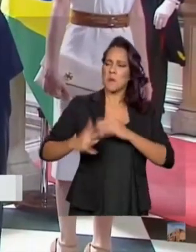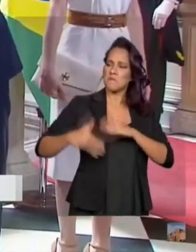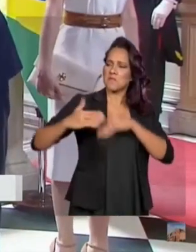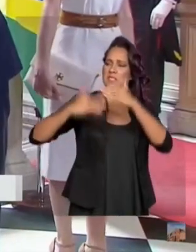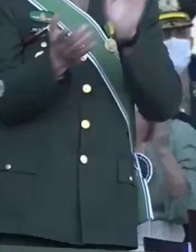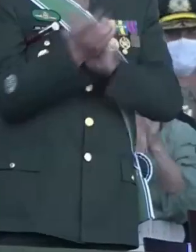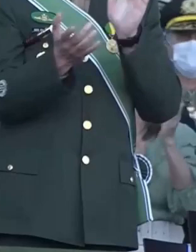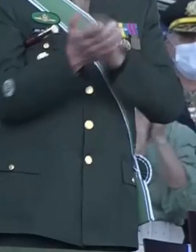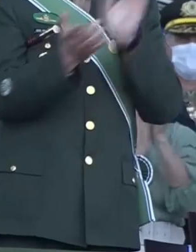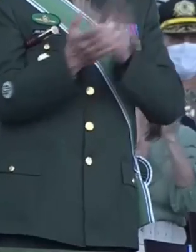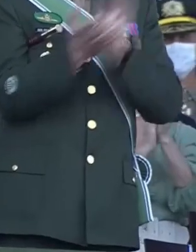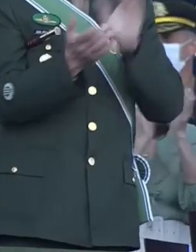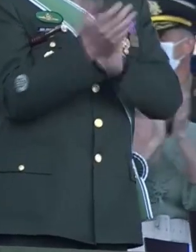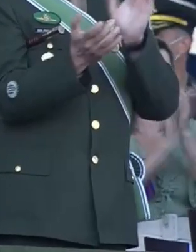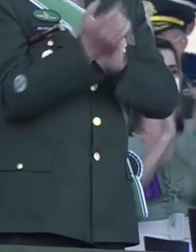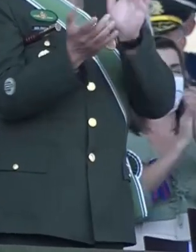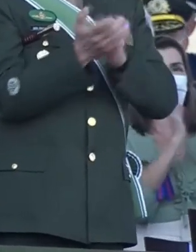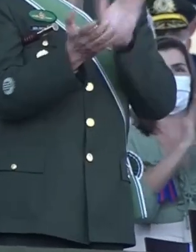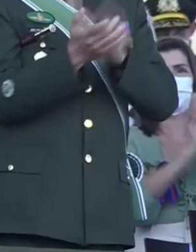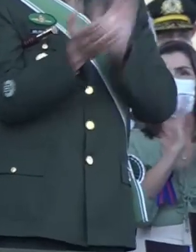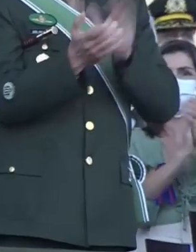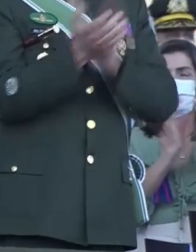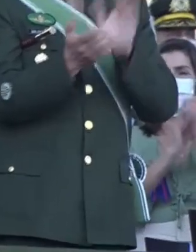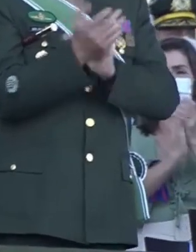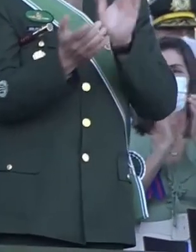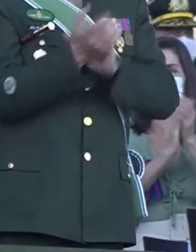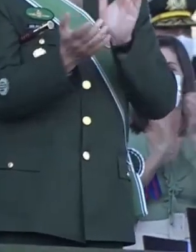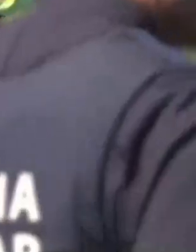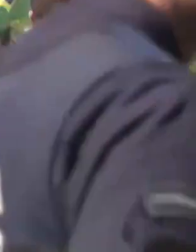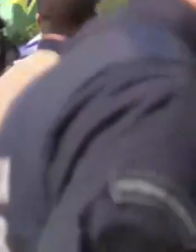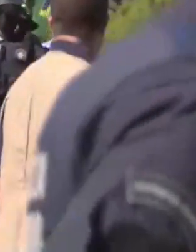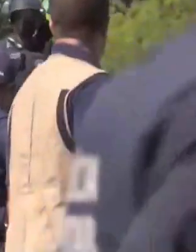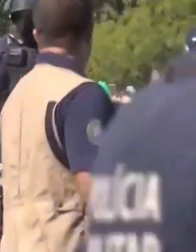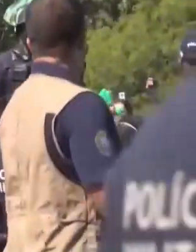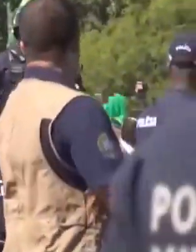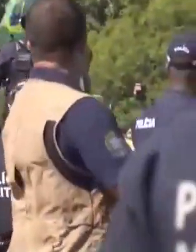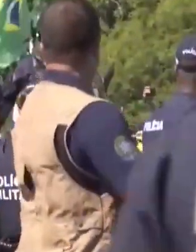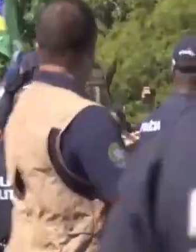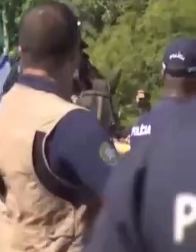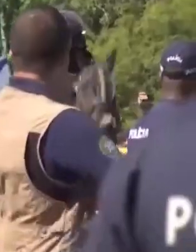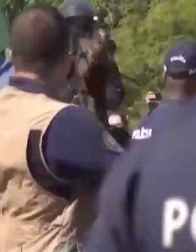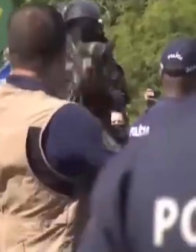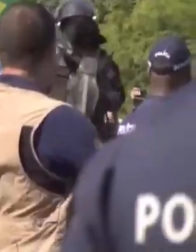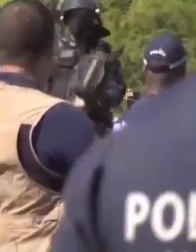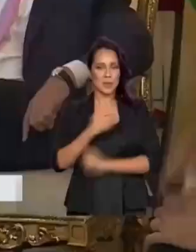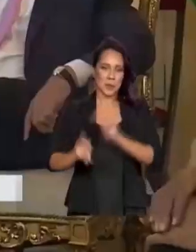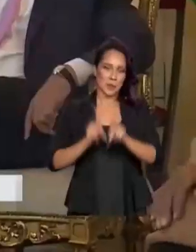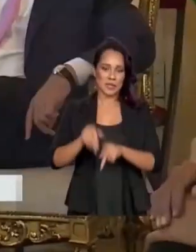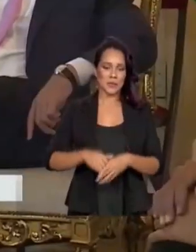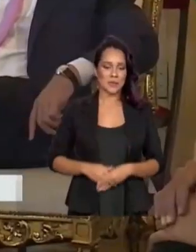promesa de que Brasil vuelva al mundo tras haber estado virtualmente aislado por la carga ideológica que bolsonaro imponía su política exterior